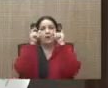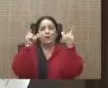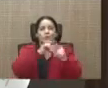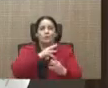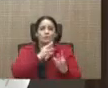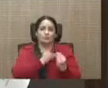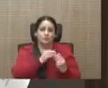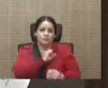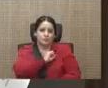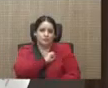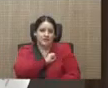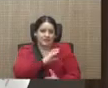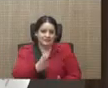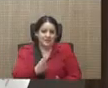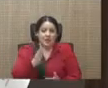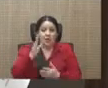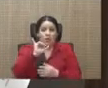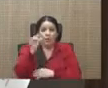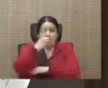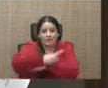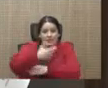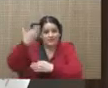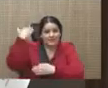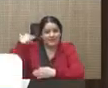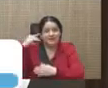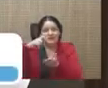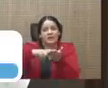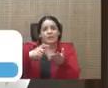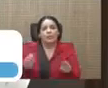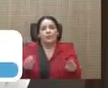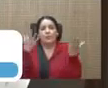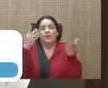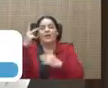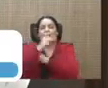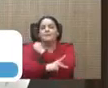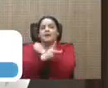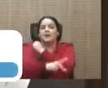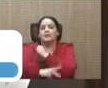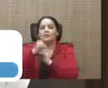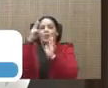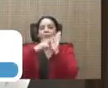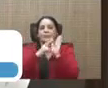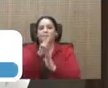ver en días atrás en este plenario. La deuda pública del país al 2021 es de